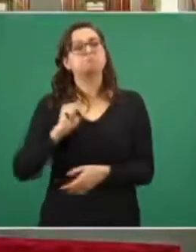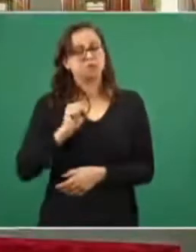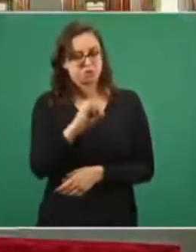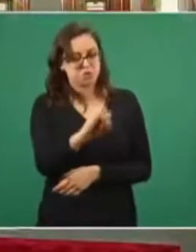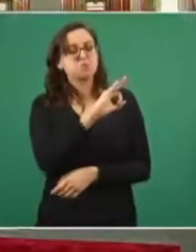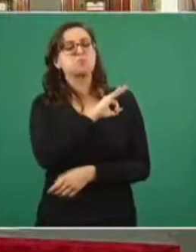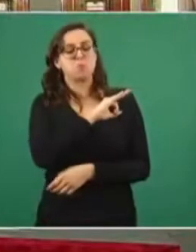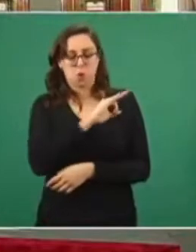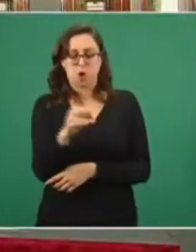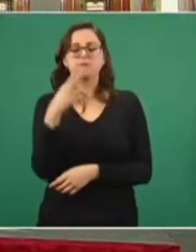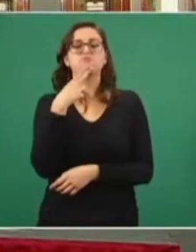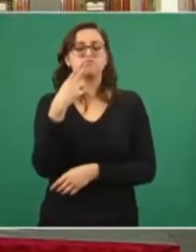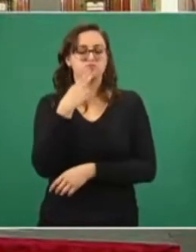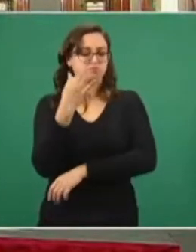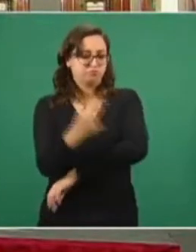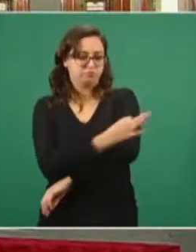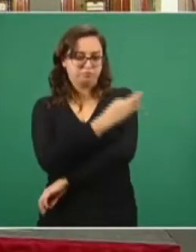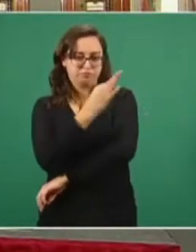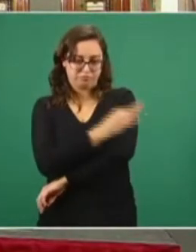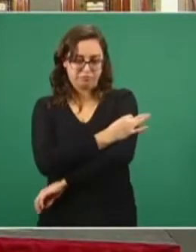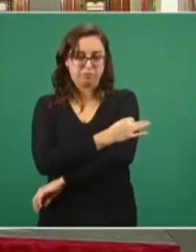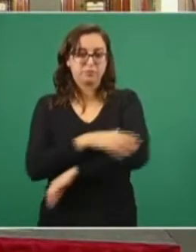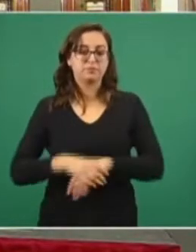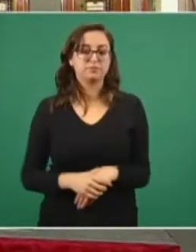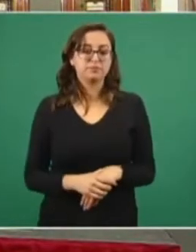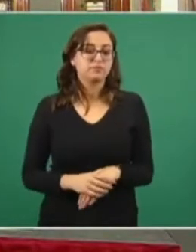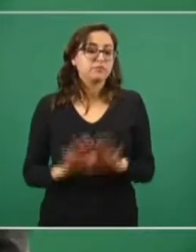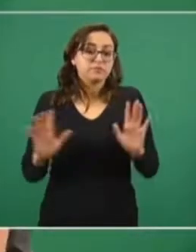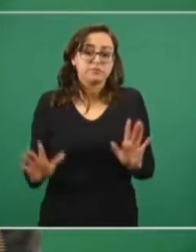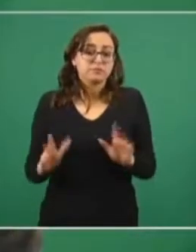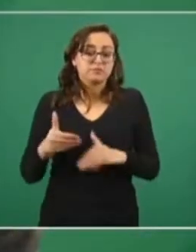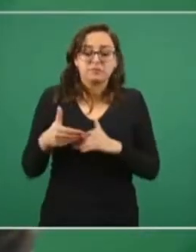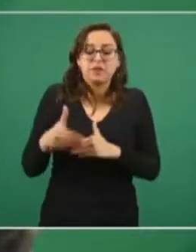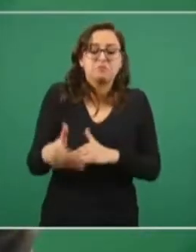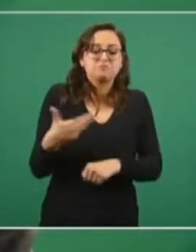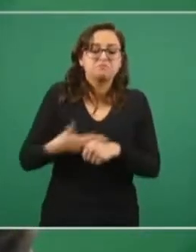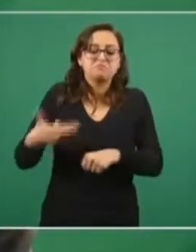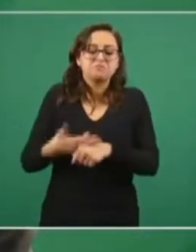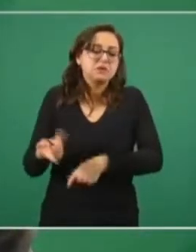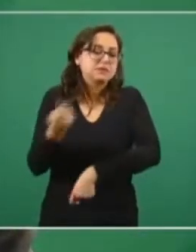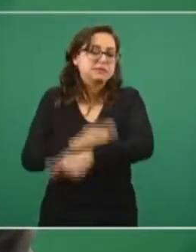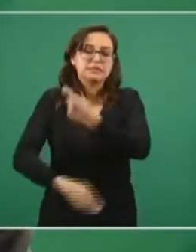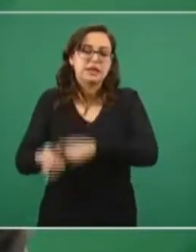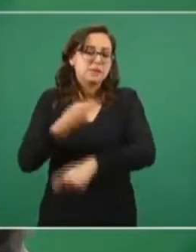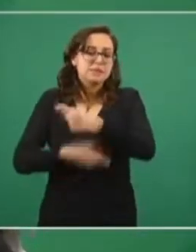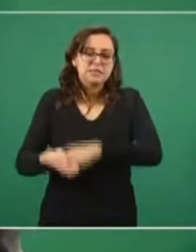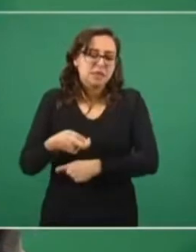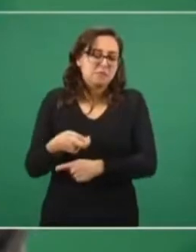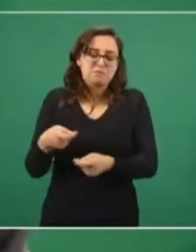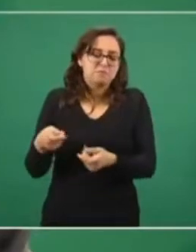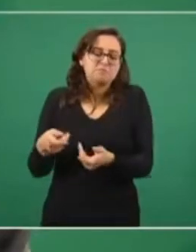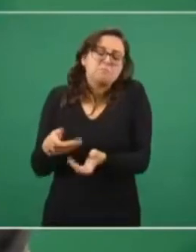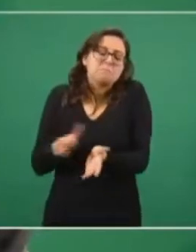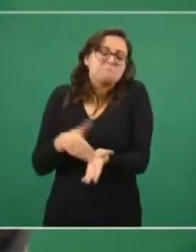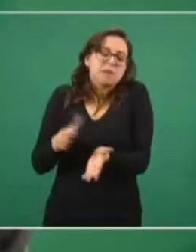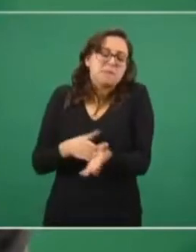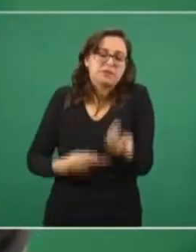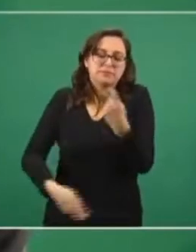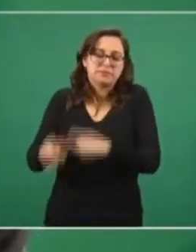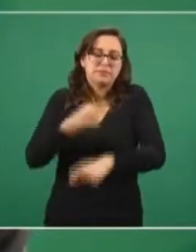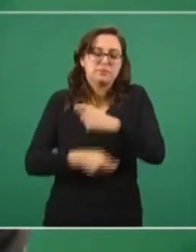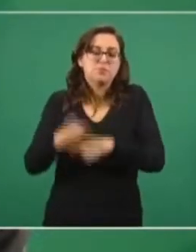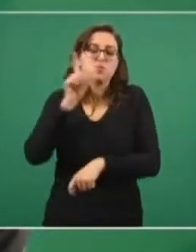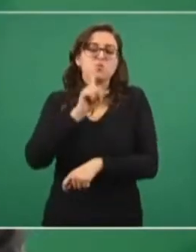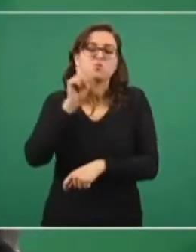autorización de uso de emergencia. El resto es simplemente un trámite de papel. La Comisión de Autorización, que preside la